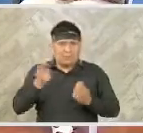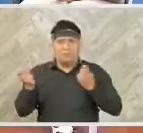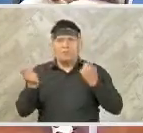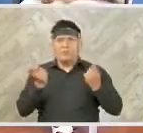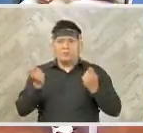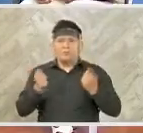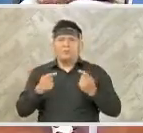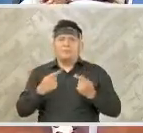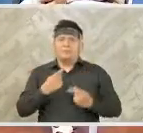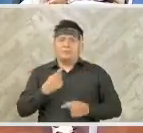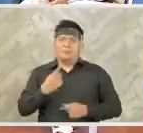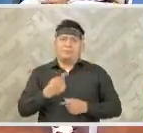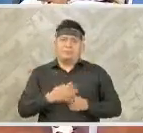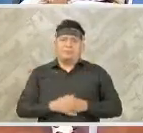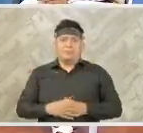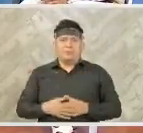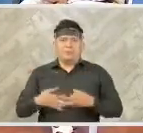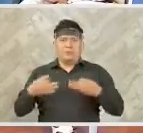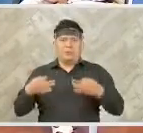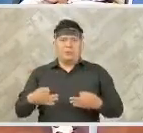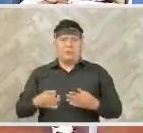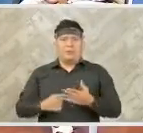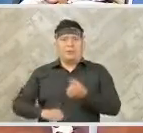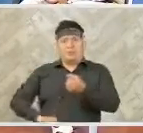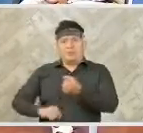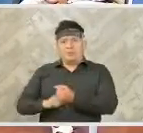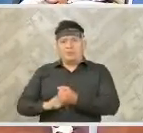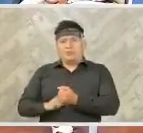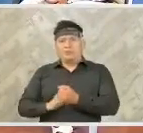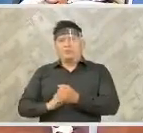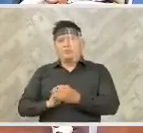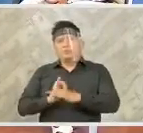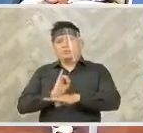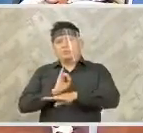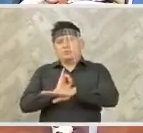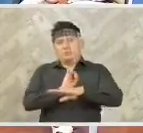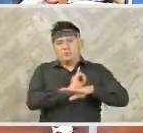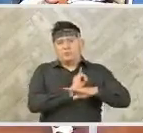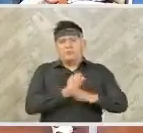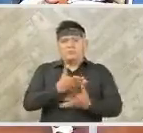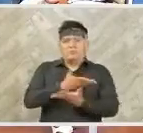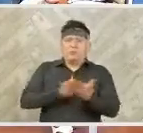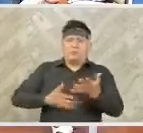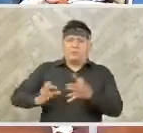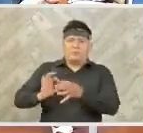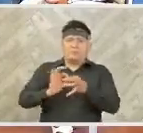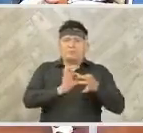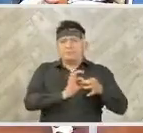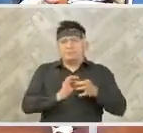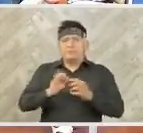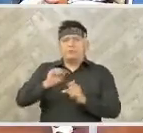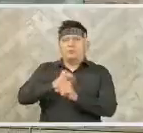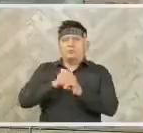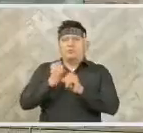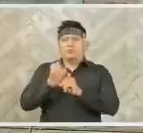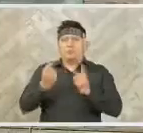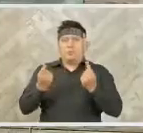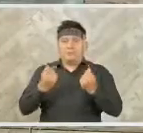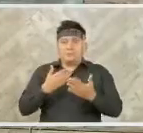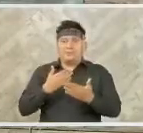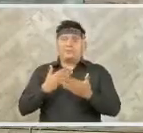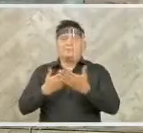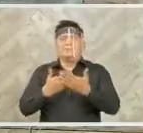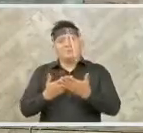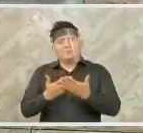es importante este apoyo interinstitucional para fortalecer todos los procesos socioeconómicos de estos lugares.